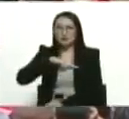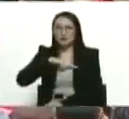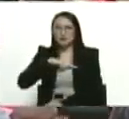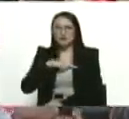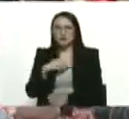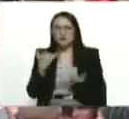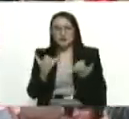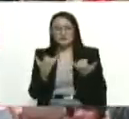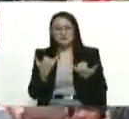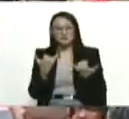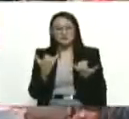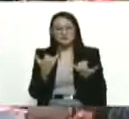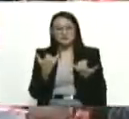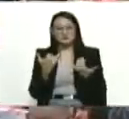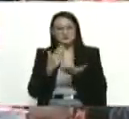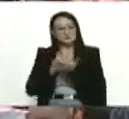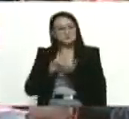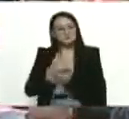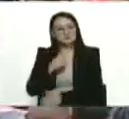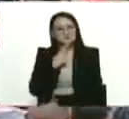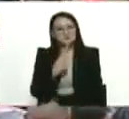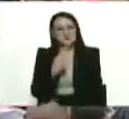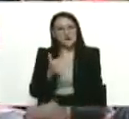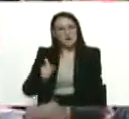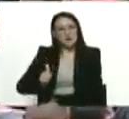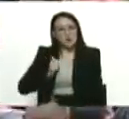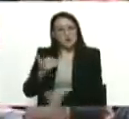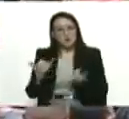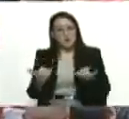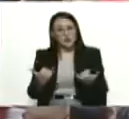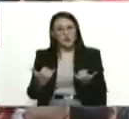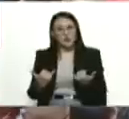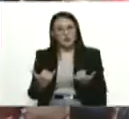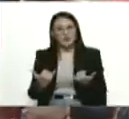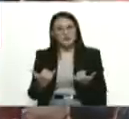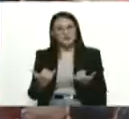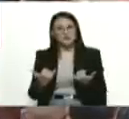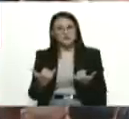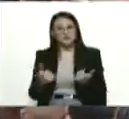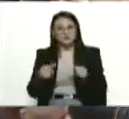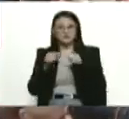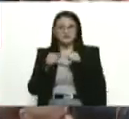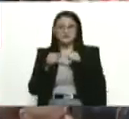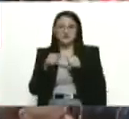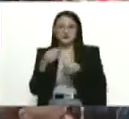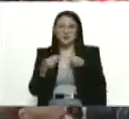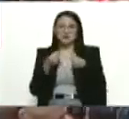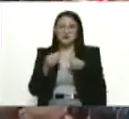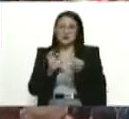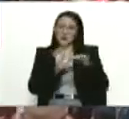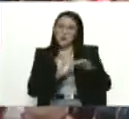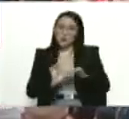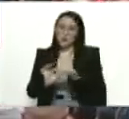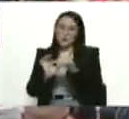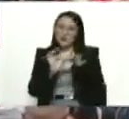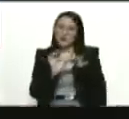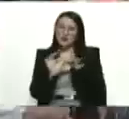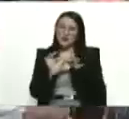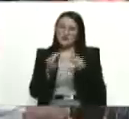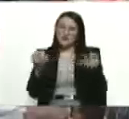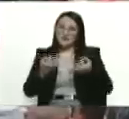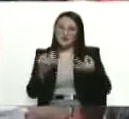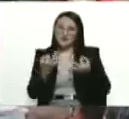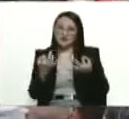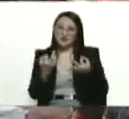más que nunca, como siempre lo he dicho, y aprovecho en esta oportunidad, sigamos construyendo la unidad